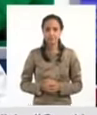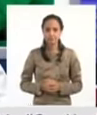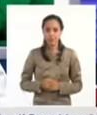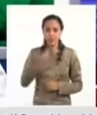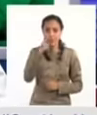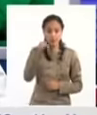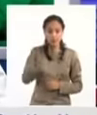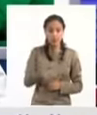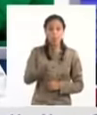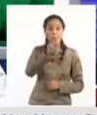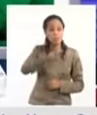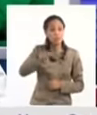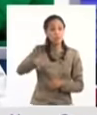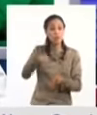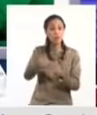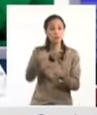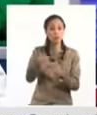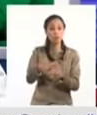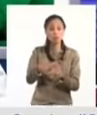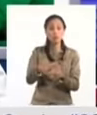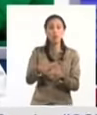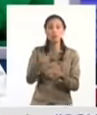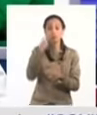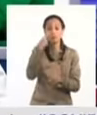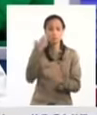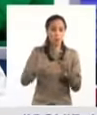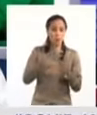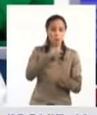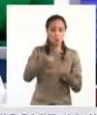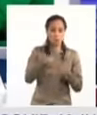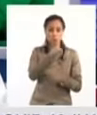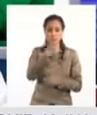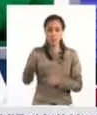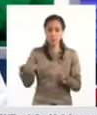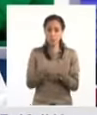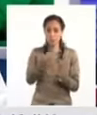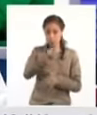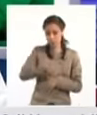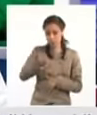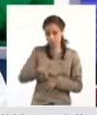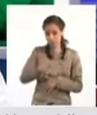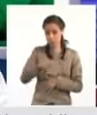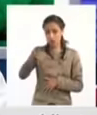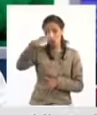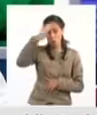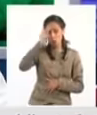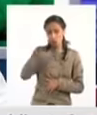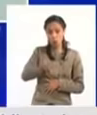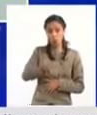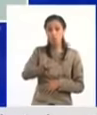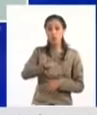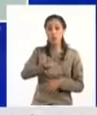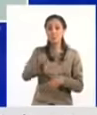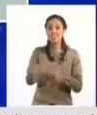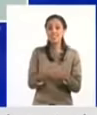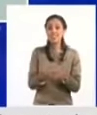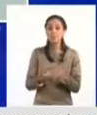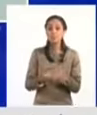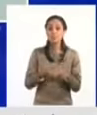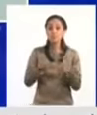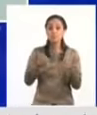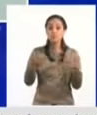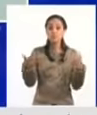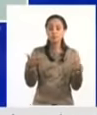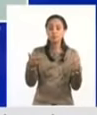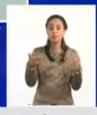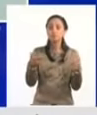casos confirmados por 100.000 habitantes en nuestro país en los últimos 15 días se incremente a la elevada